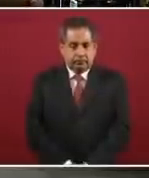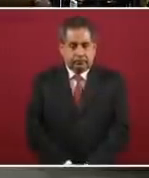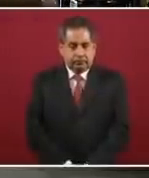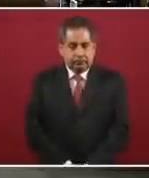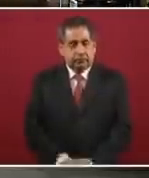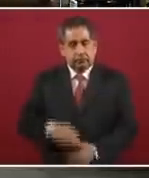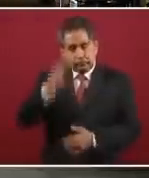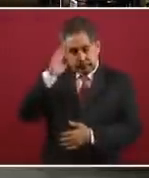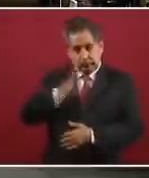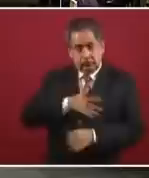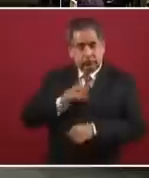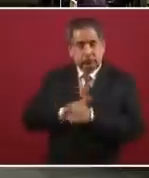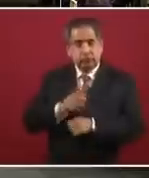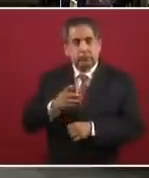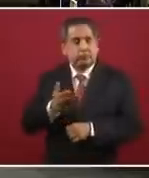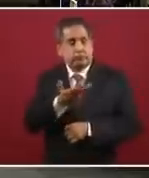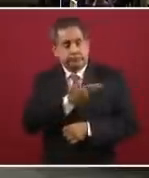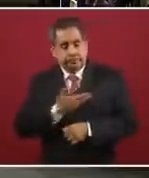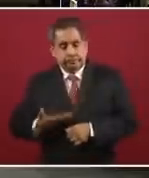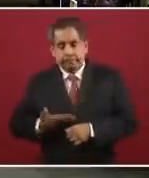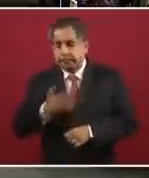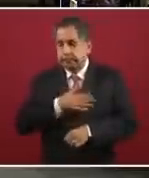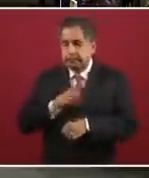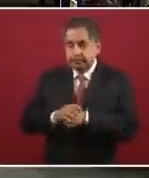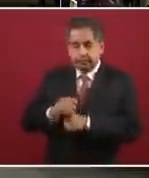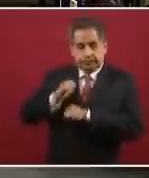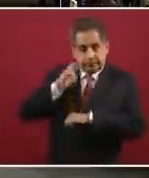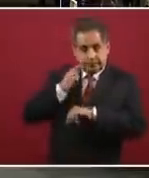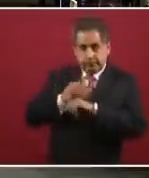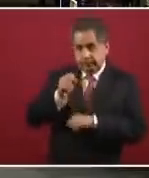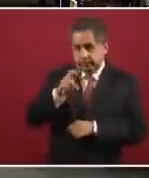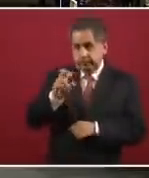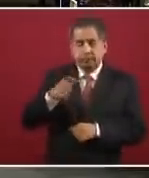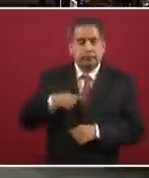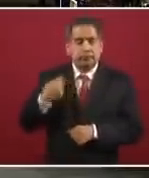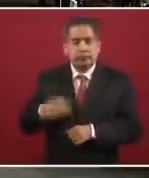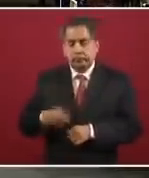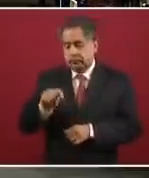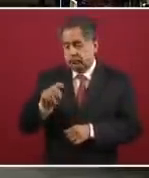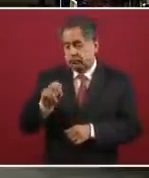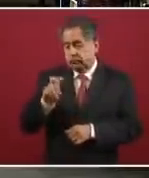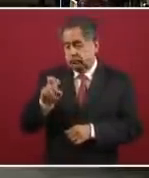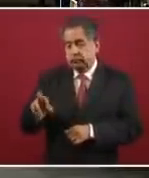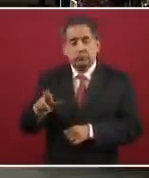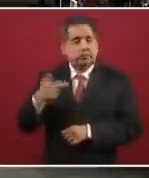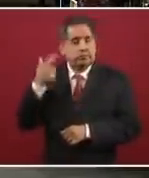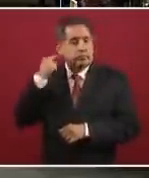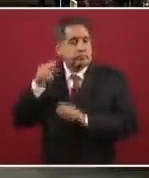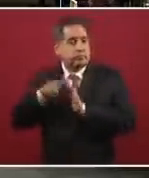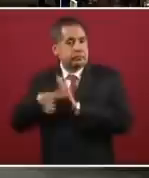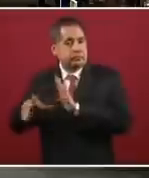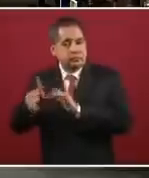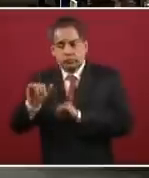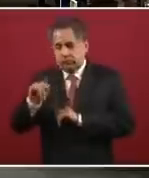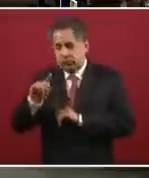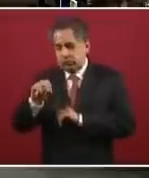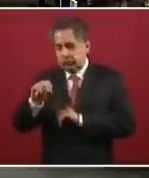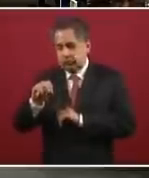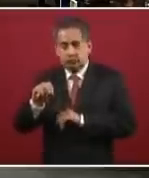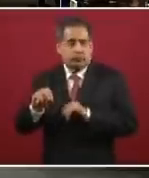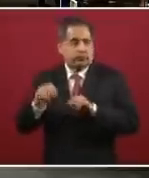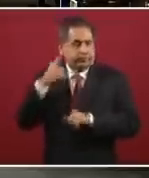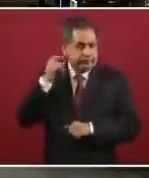Hola, buenos días, presidente. Buenos días, canciller. Nictejá Tobar, de Radio Latino, Inc., California.